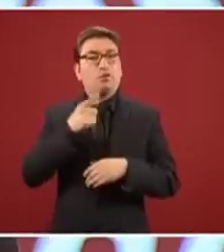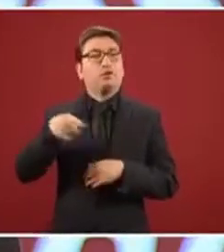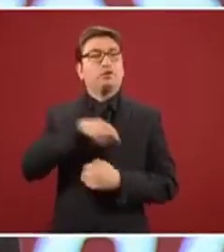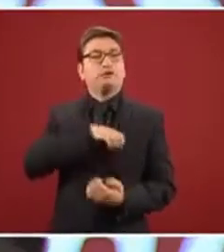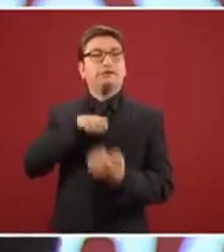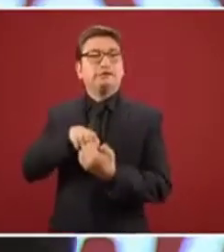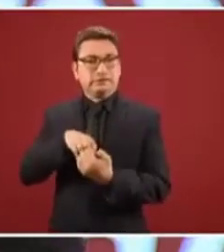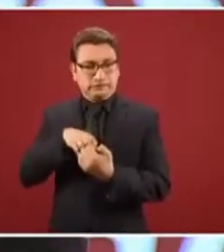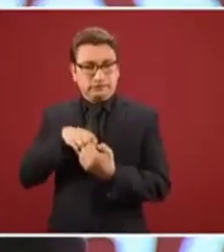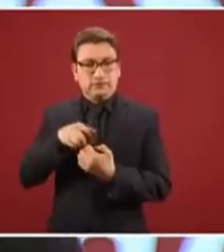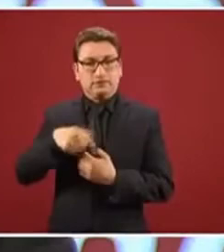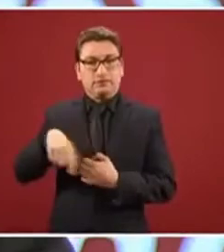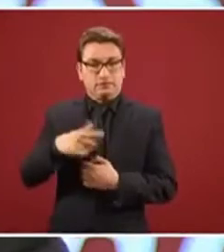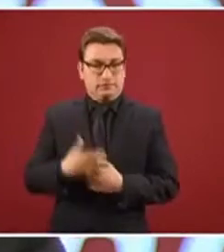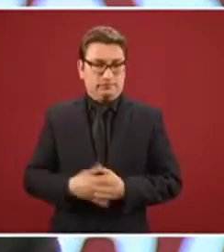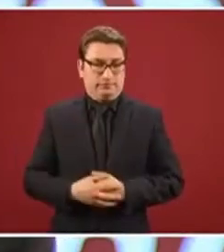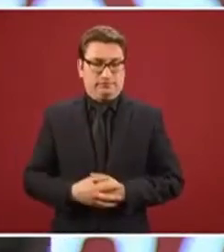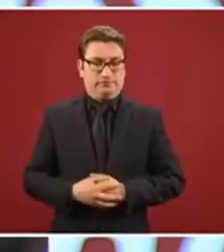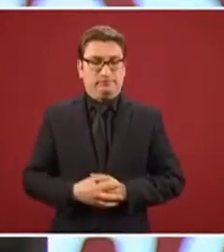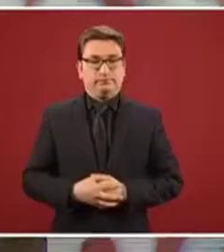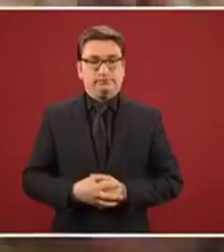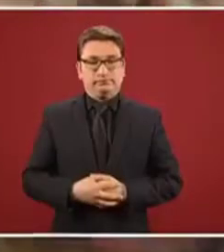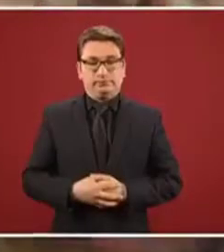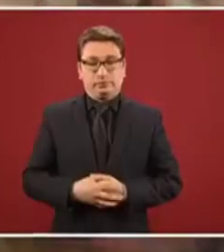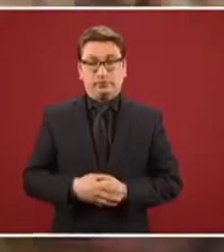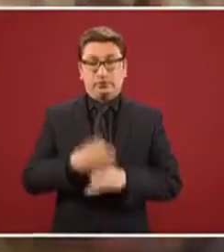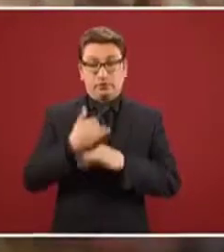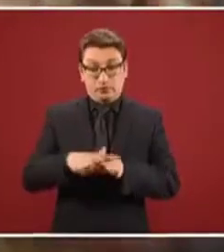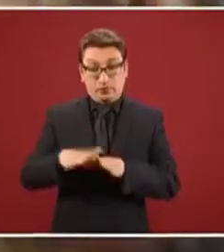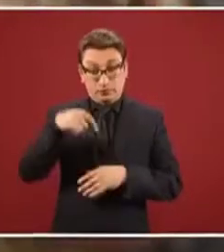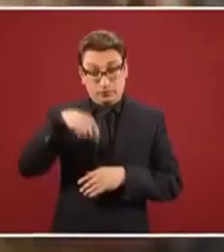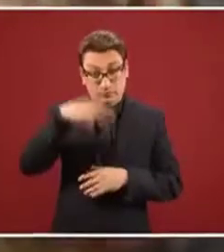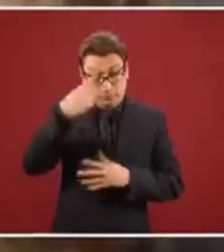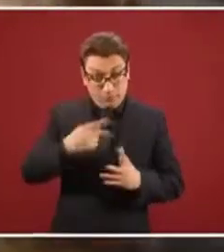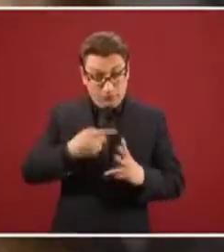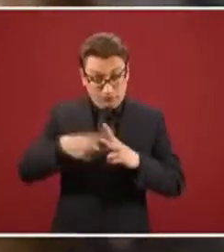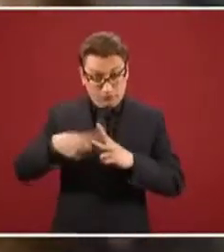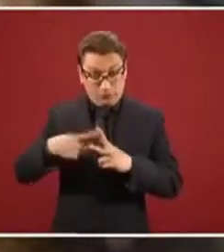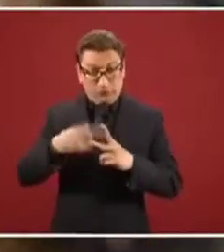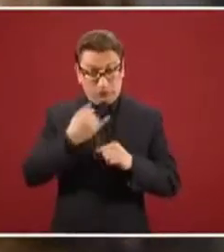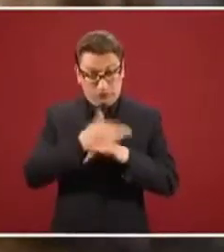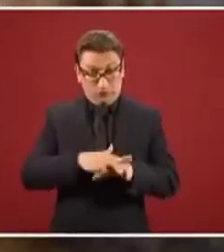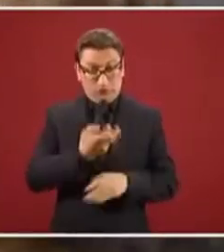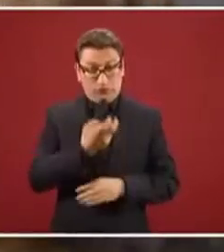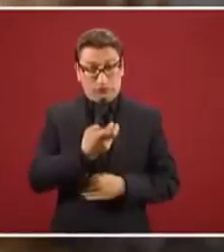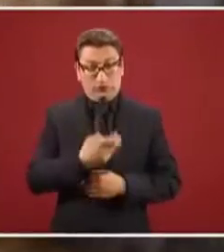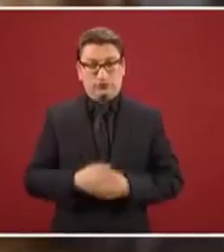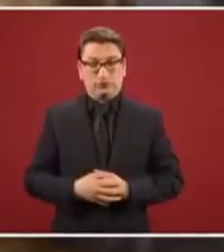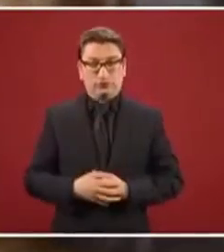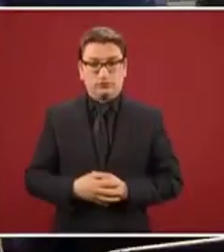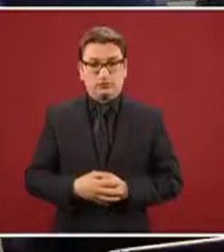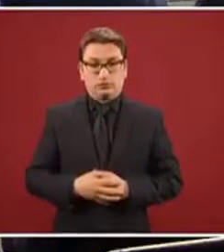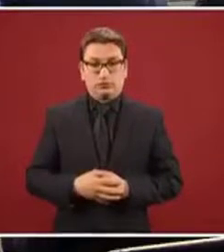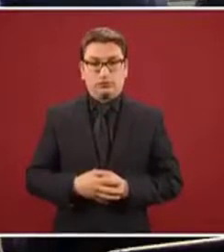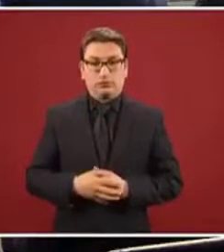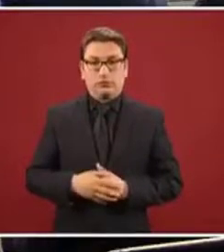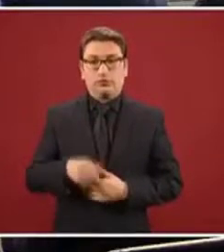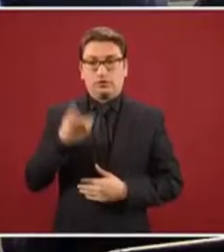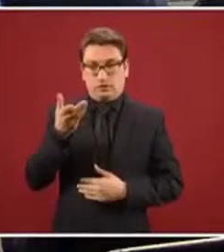es tremendo. ¿Y sobre eso tiene un informe en México? ¿Tiene estos datos que usted…? El INAMI se los puede dar, aquí